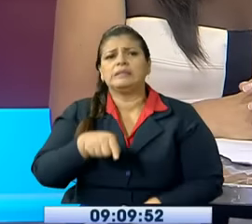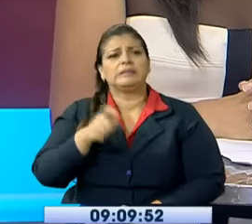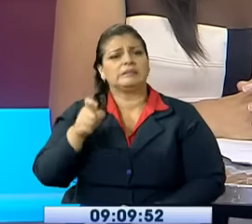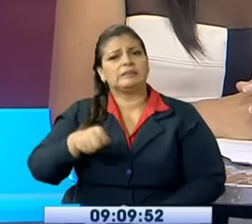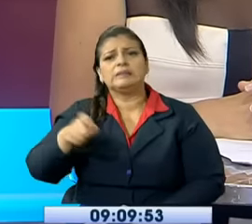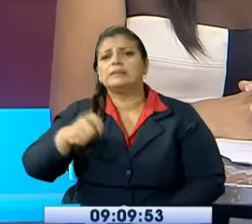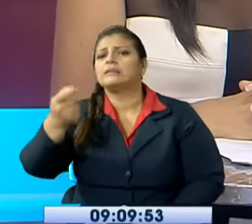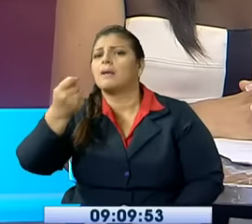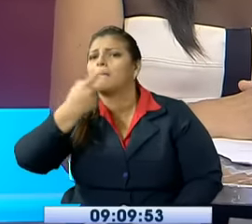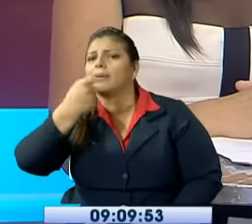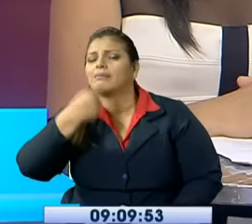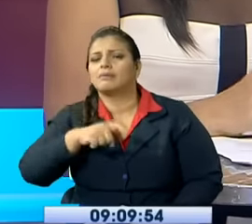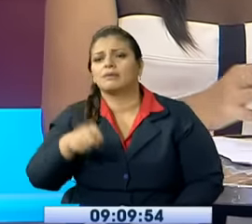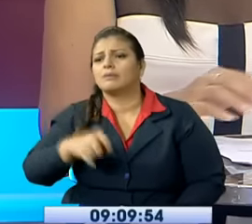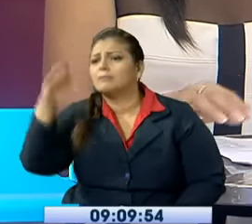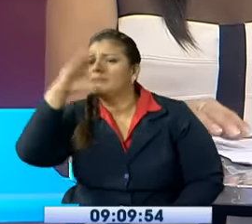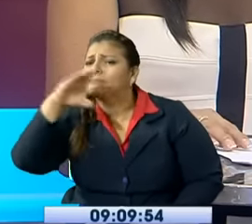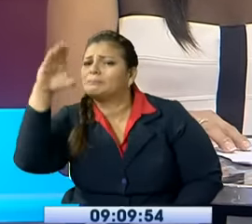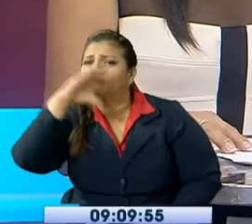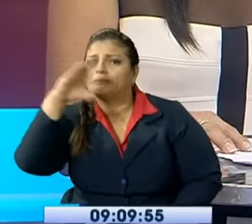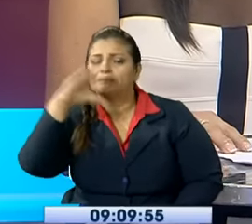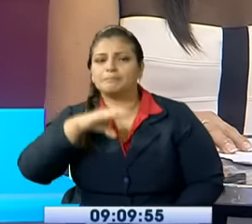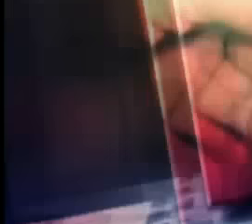seguir con su tratamiento.